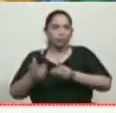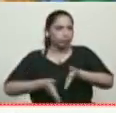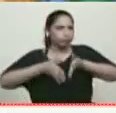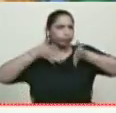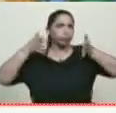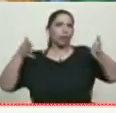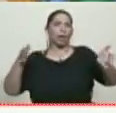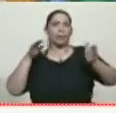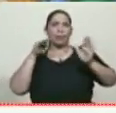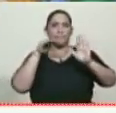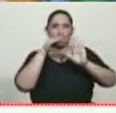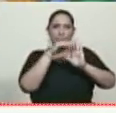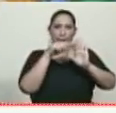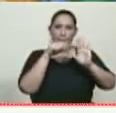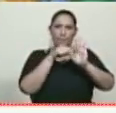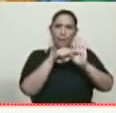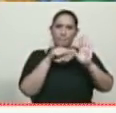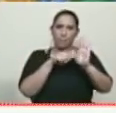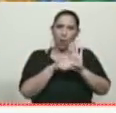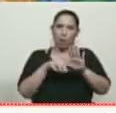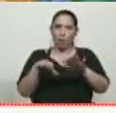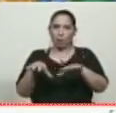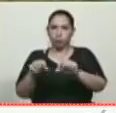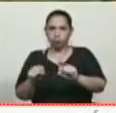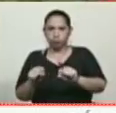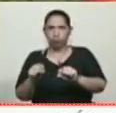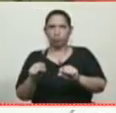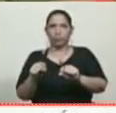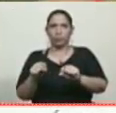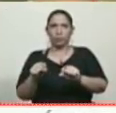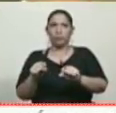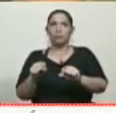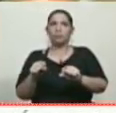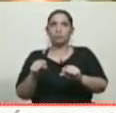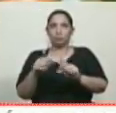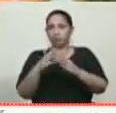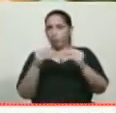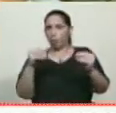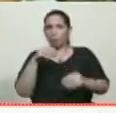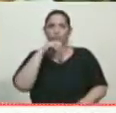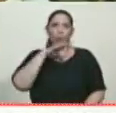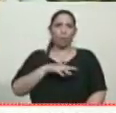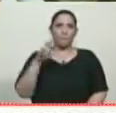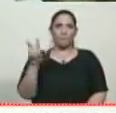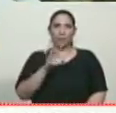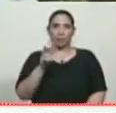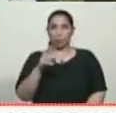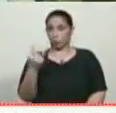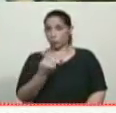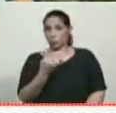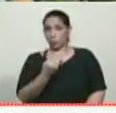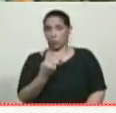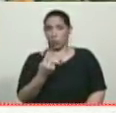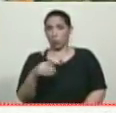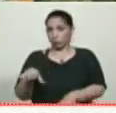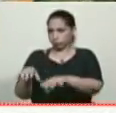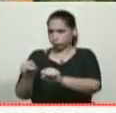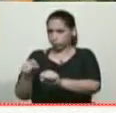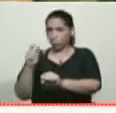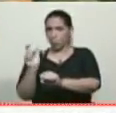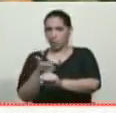grandes medidas de expropiación y confiscación de toda la historia de Venezuela. No solo confiscó las misiones de